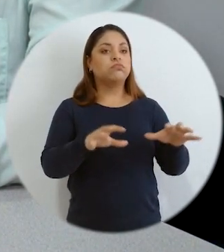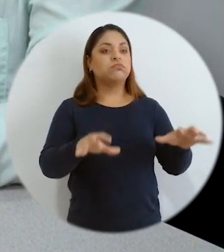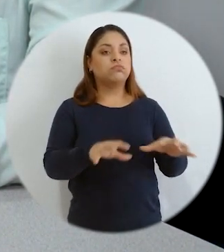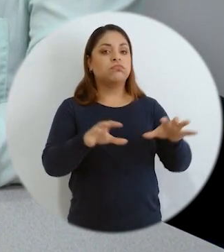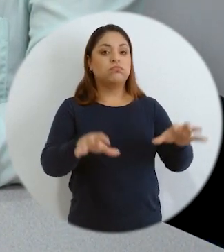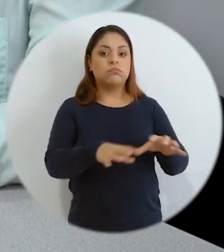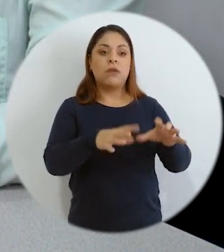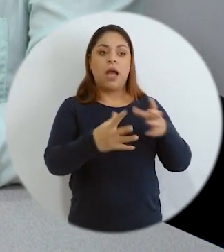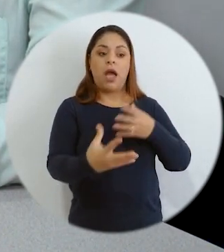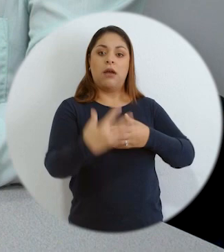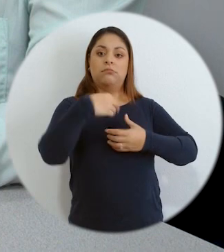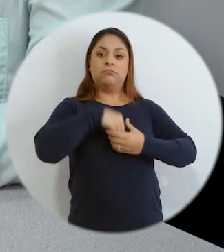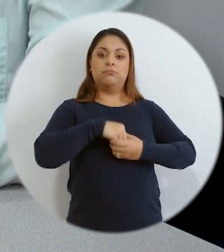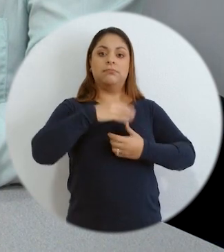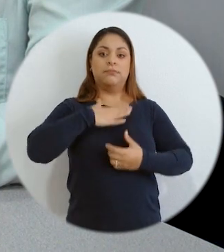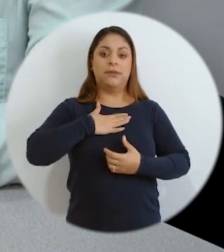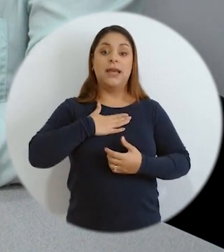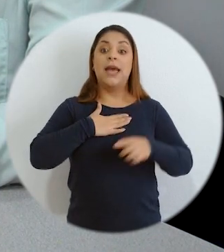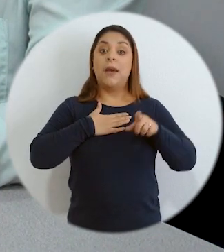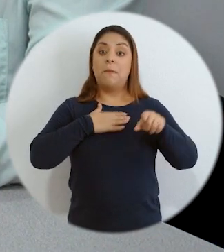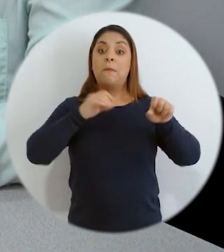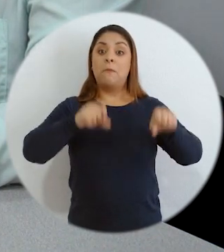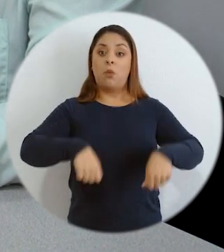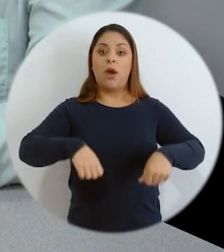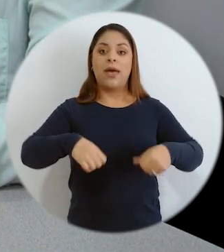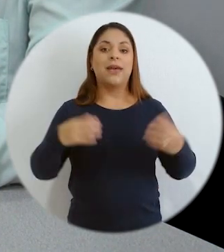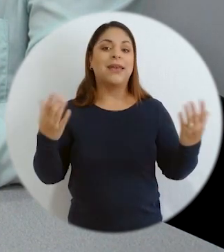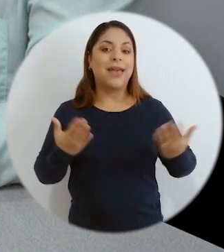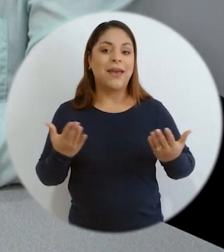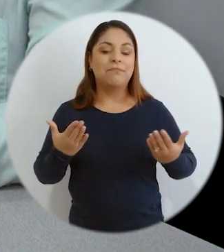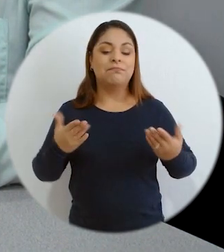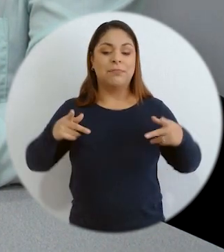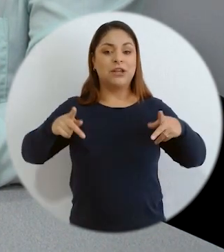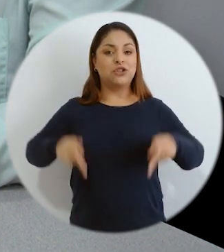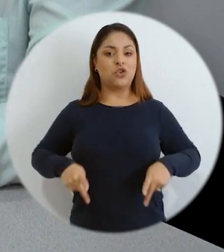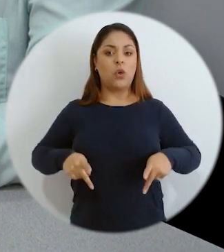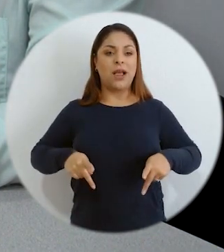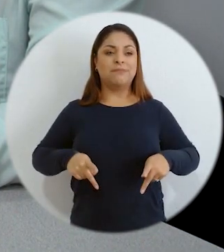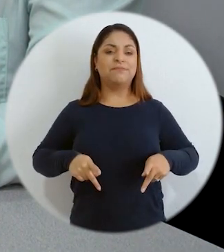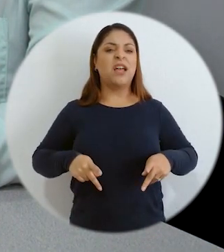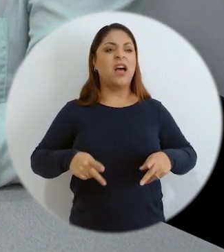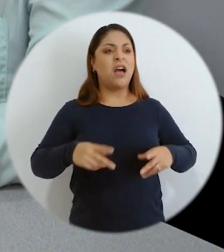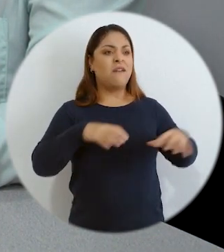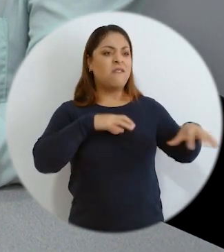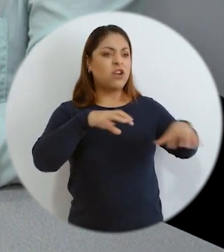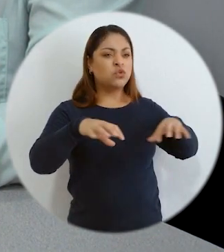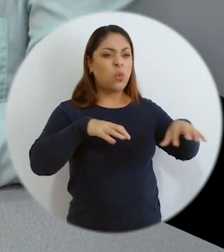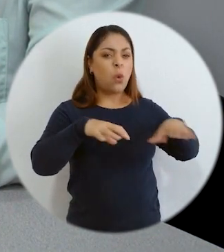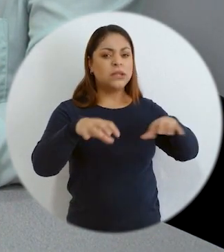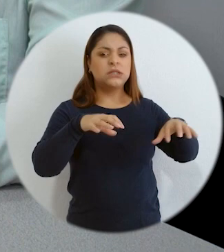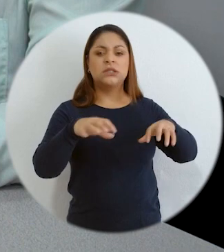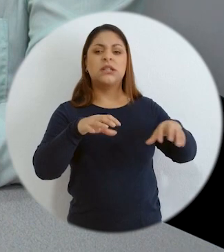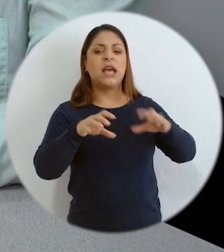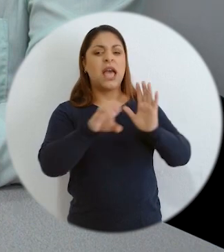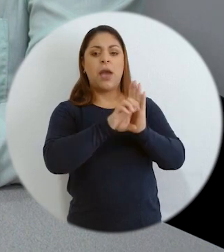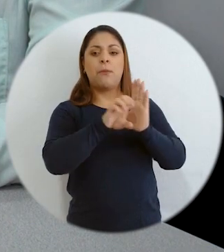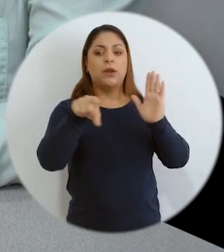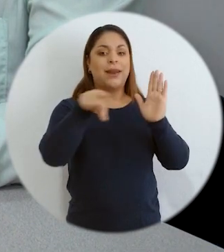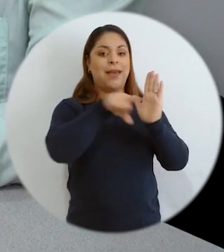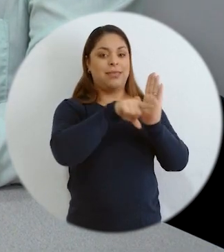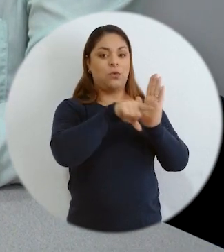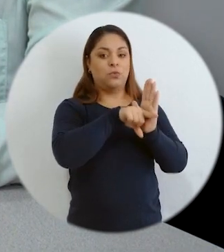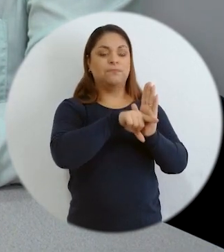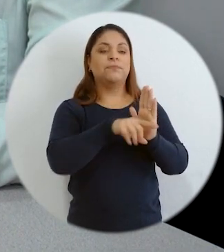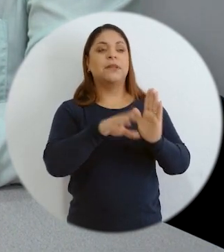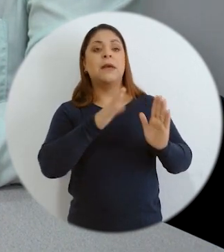mayor cantidad de estos factores, hay mayores probabilidades de que la persona genere resultados negativos a largo plazo. Entre